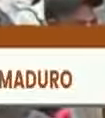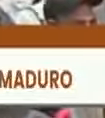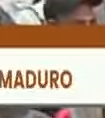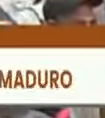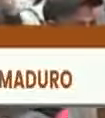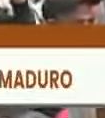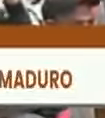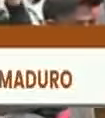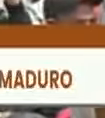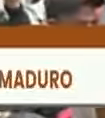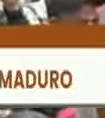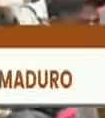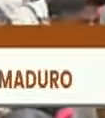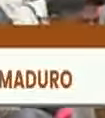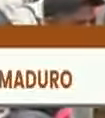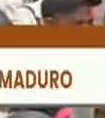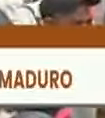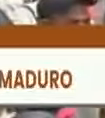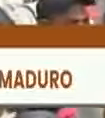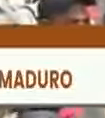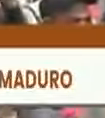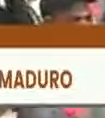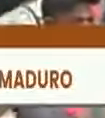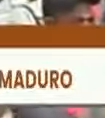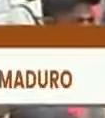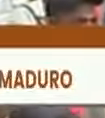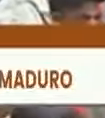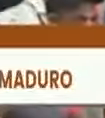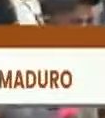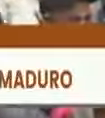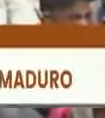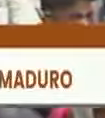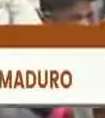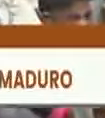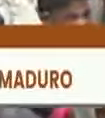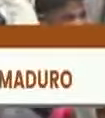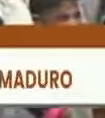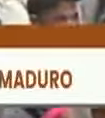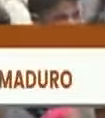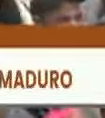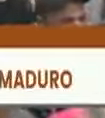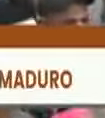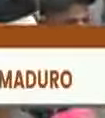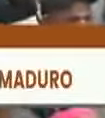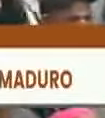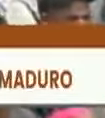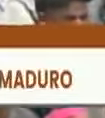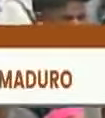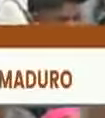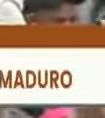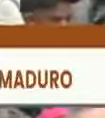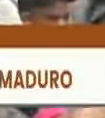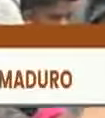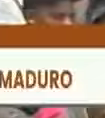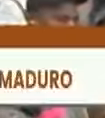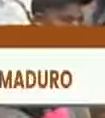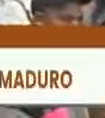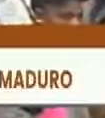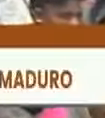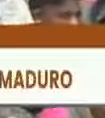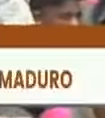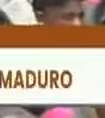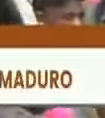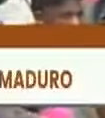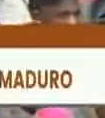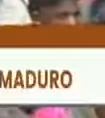viva Víctor! ¡Que viva Falcón! ¡Que viva Lavajuro! ¡Que viva el